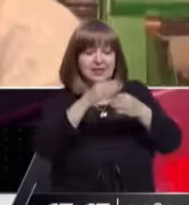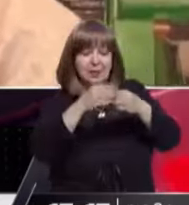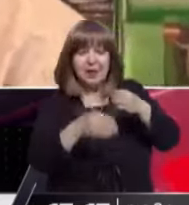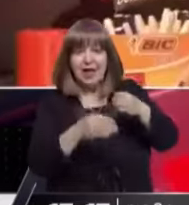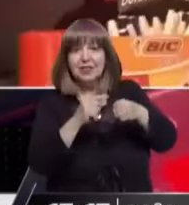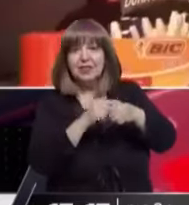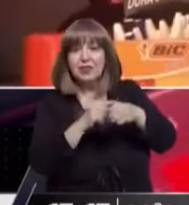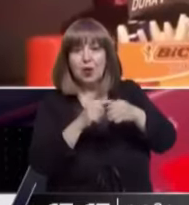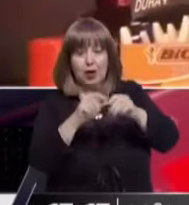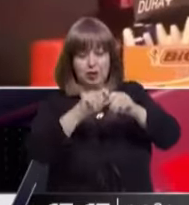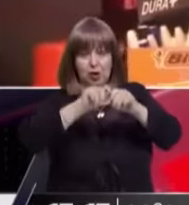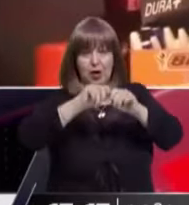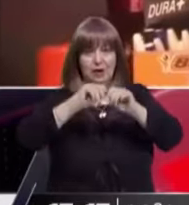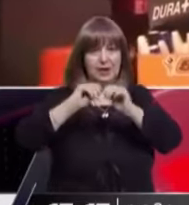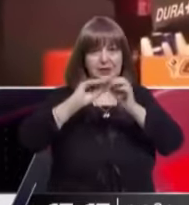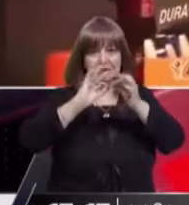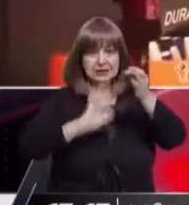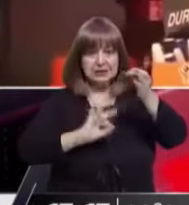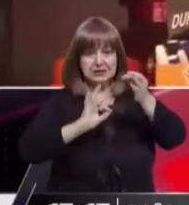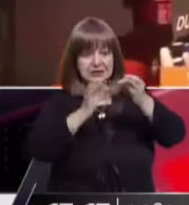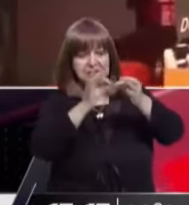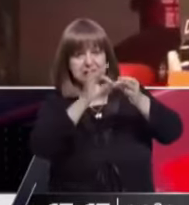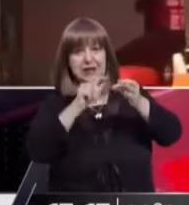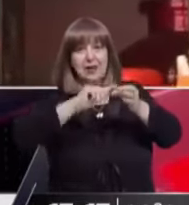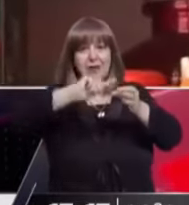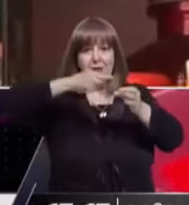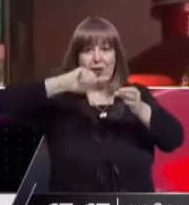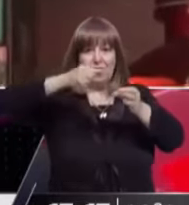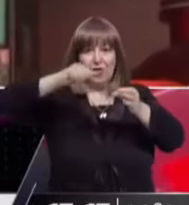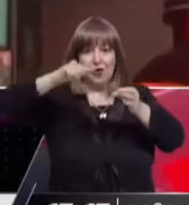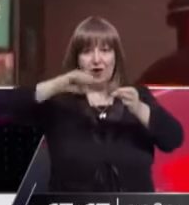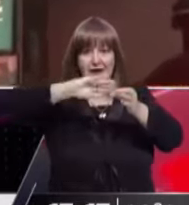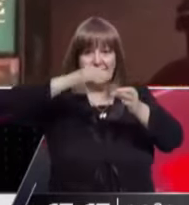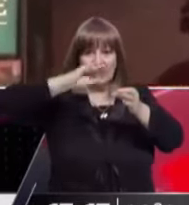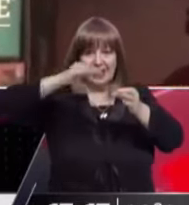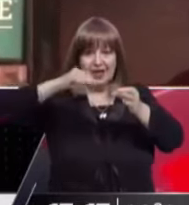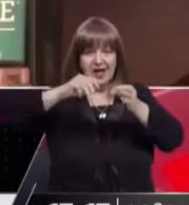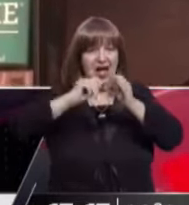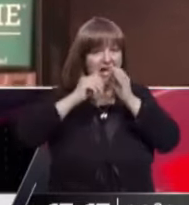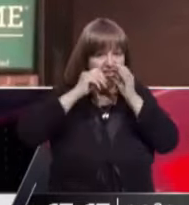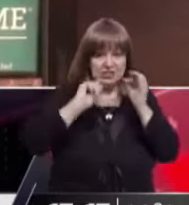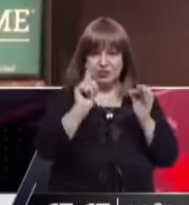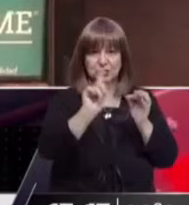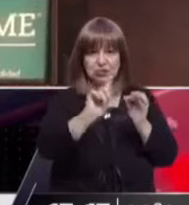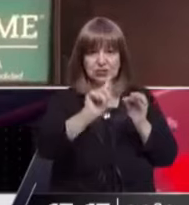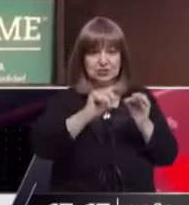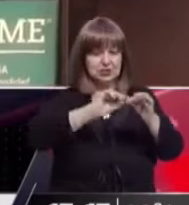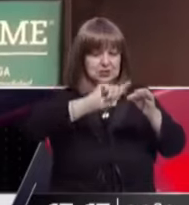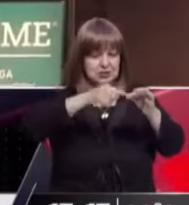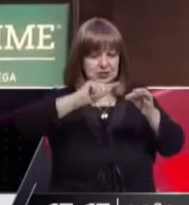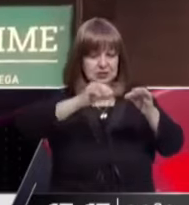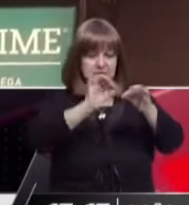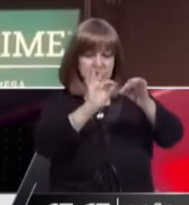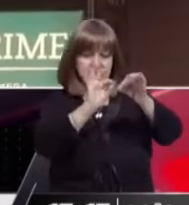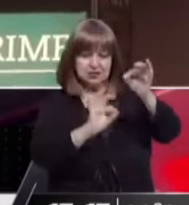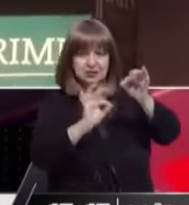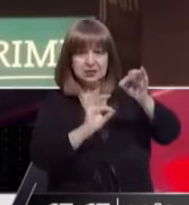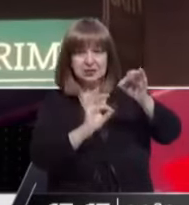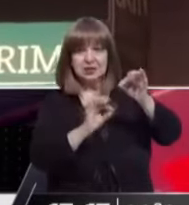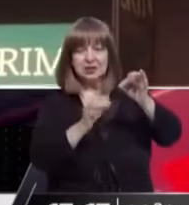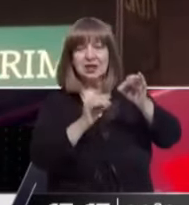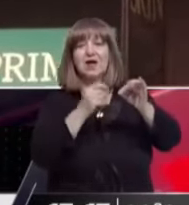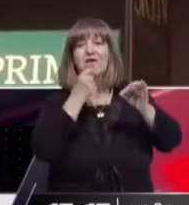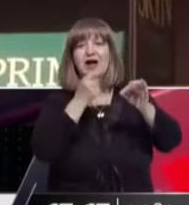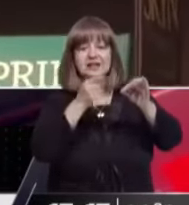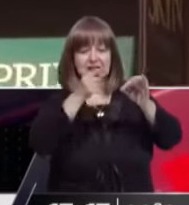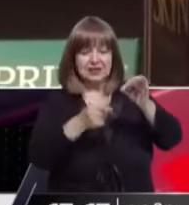vencimiento. Cuando se abre, hay que hacerlo por la parte troquelada, no hacerlo con los dientes o cuidar de no romperlo, ¿sí? Si